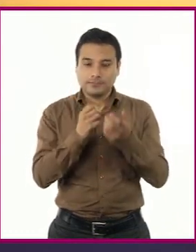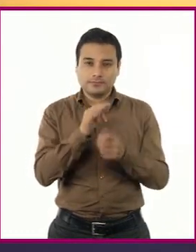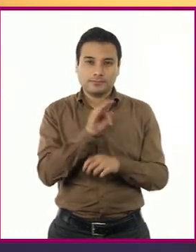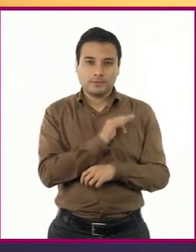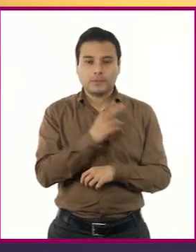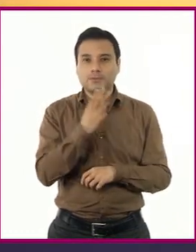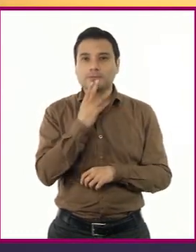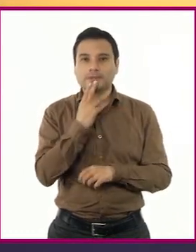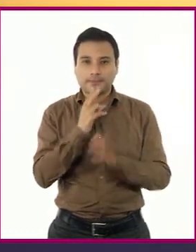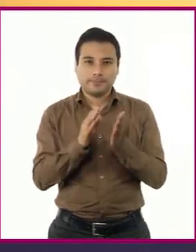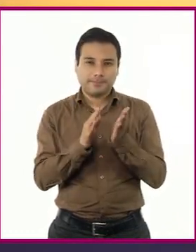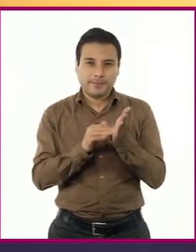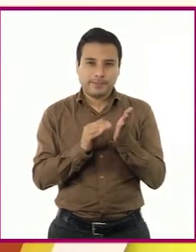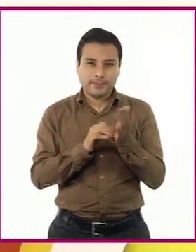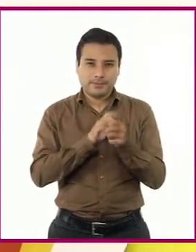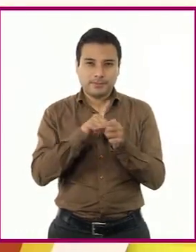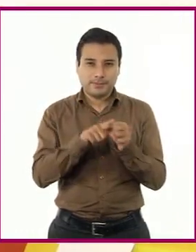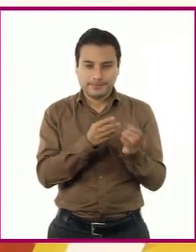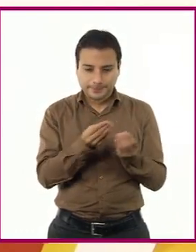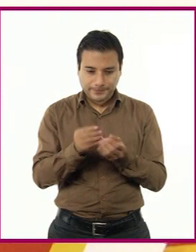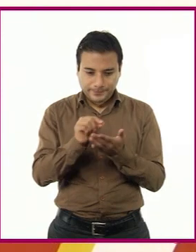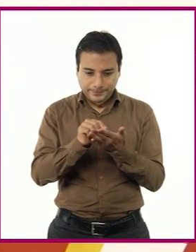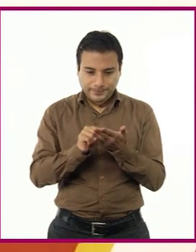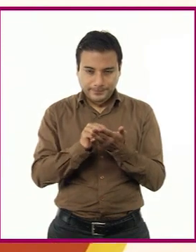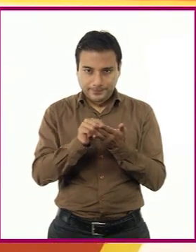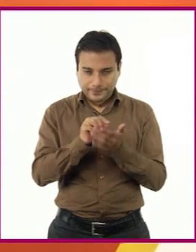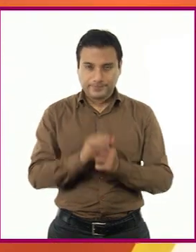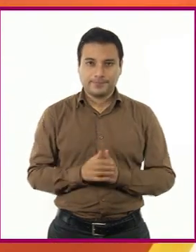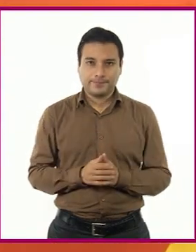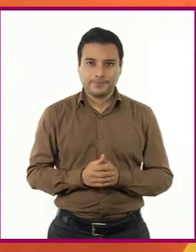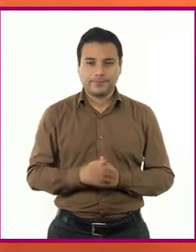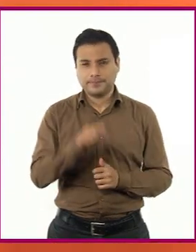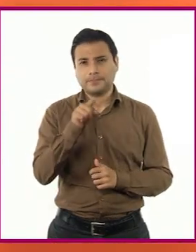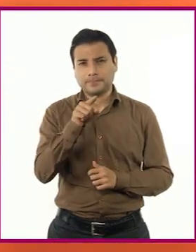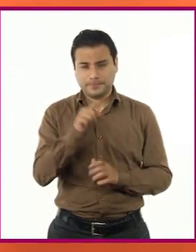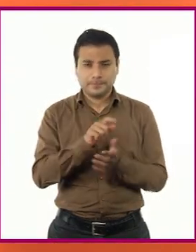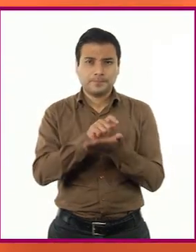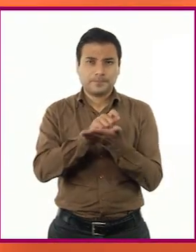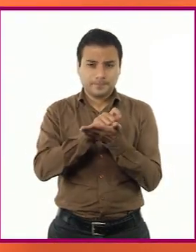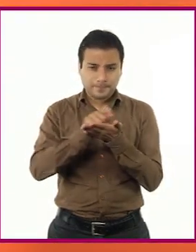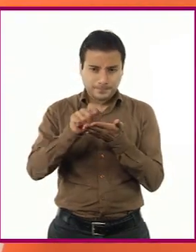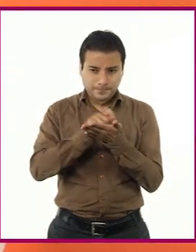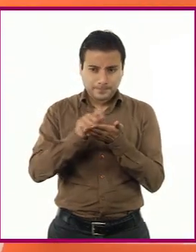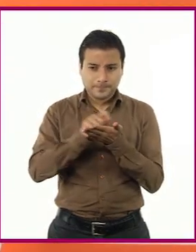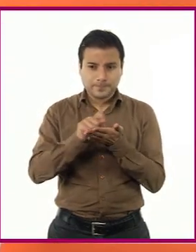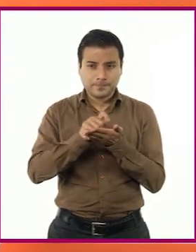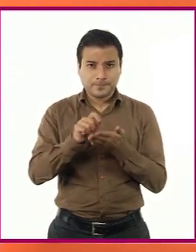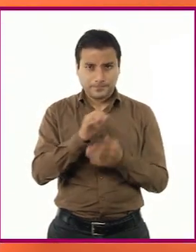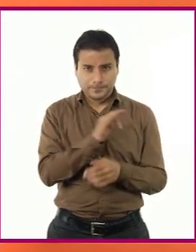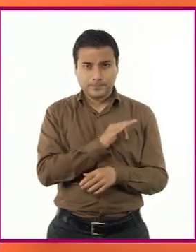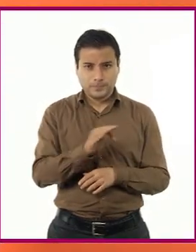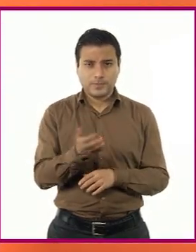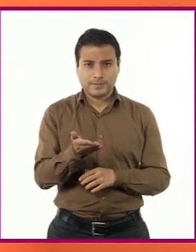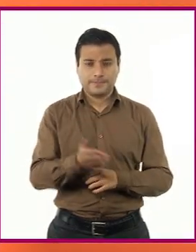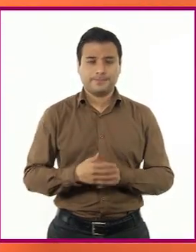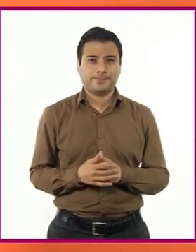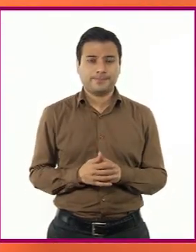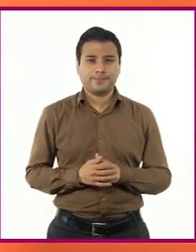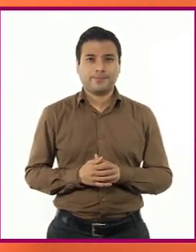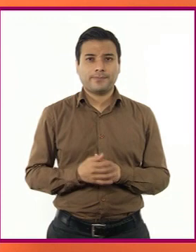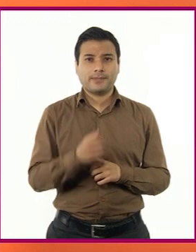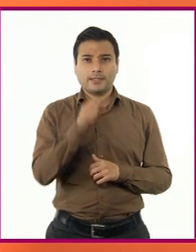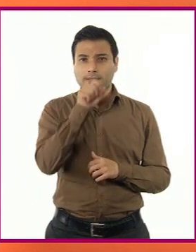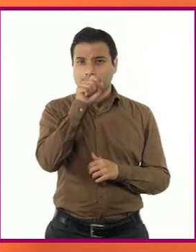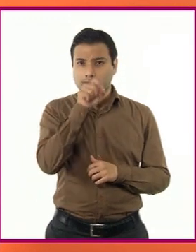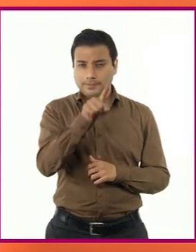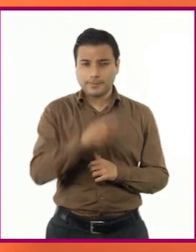Leyer, punzón y regleta. Elaboren sus propias notas o resumen con los datos importantes. También anoten en su